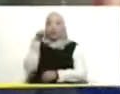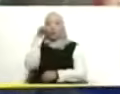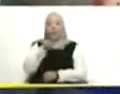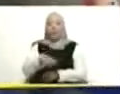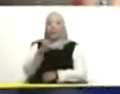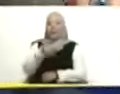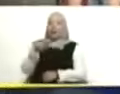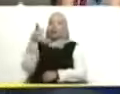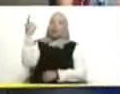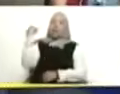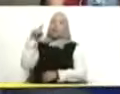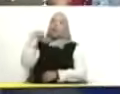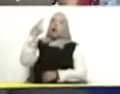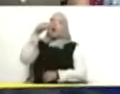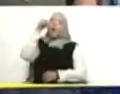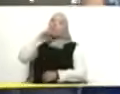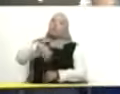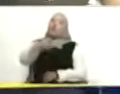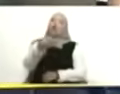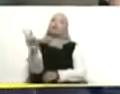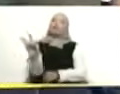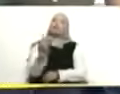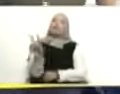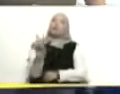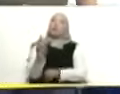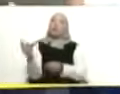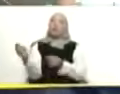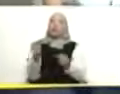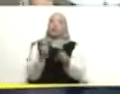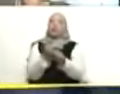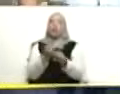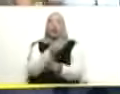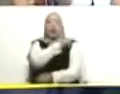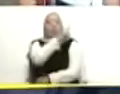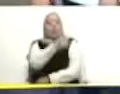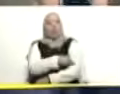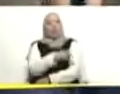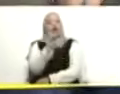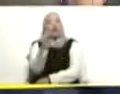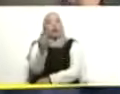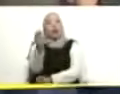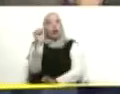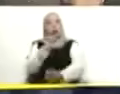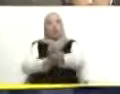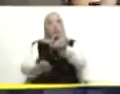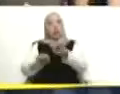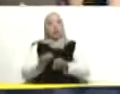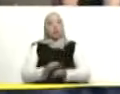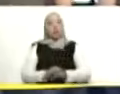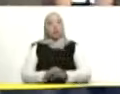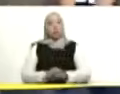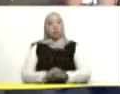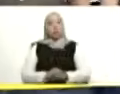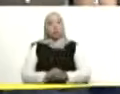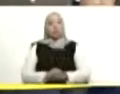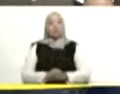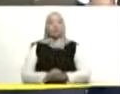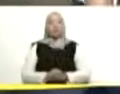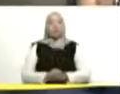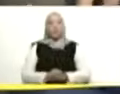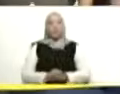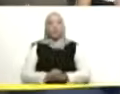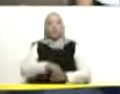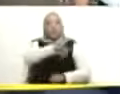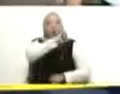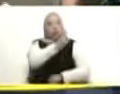pasar allá al pueblo de Venezuela para que se empodere también de las tareas de defensa. Así que, mi comandante en jefe, bueno, tenemos una